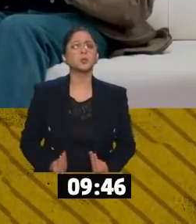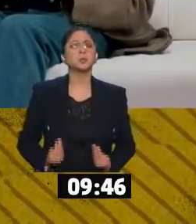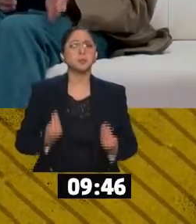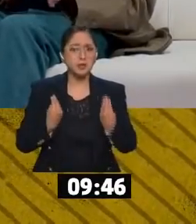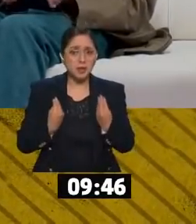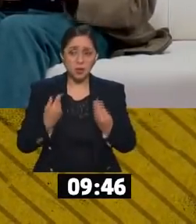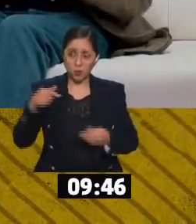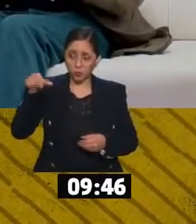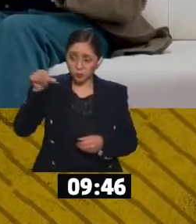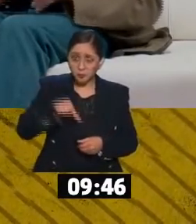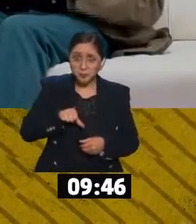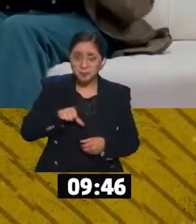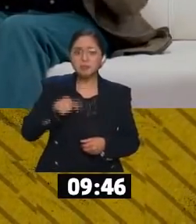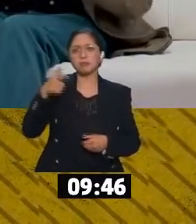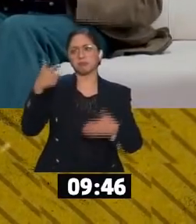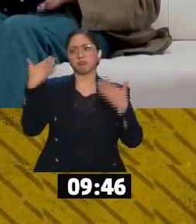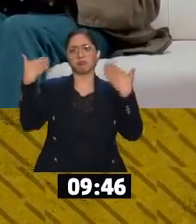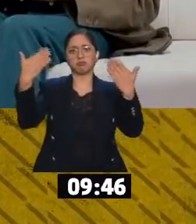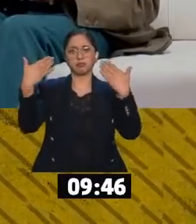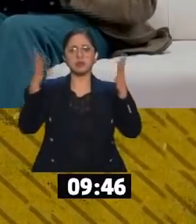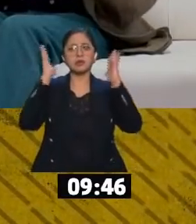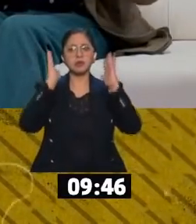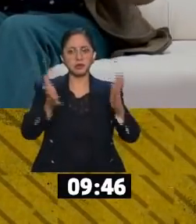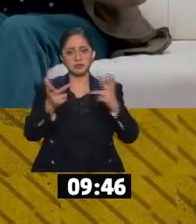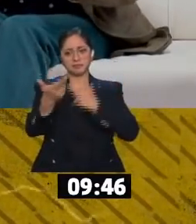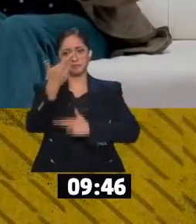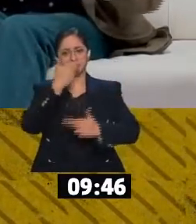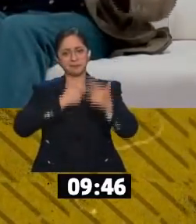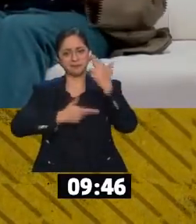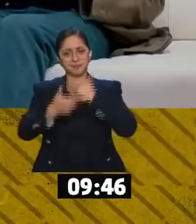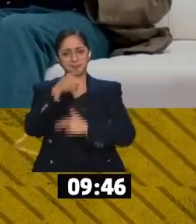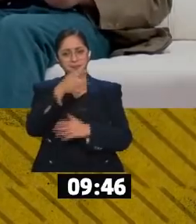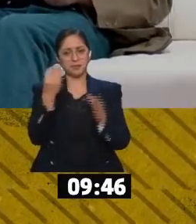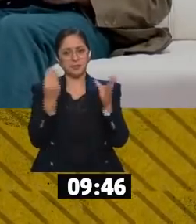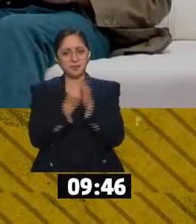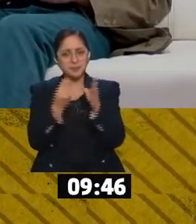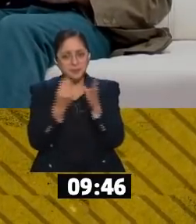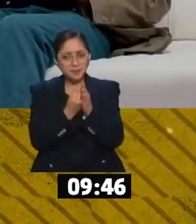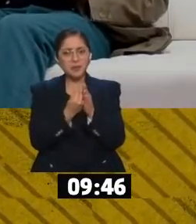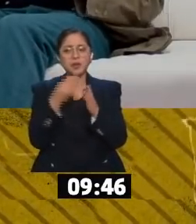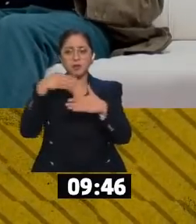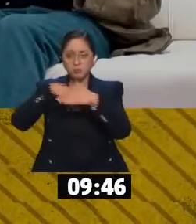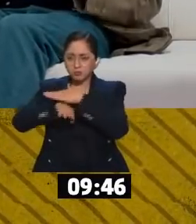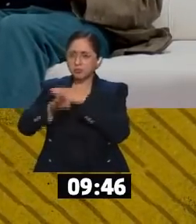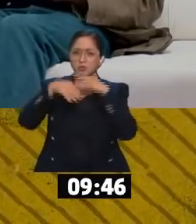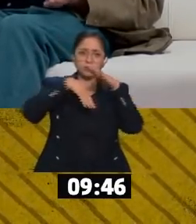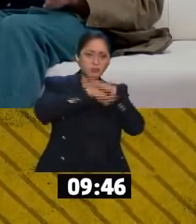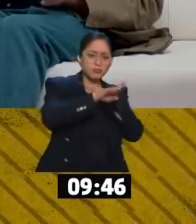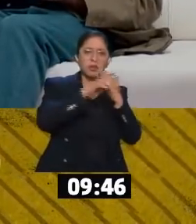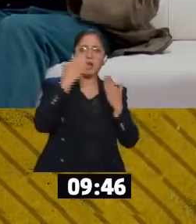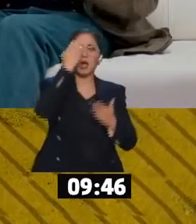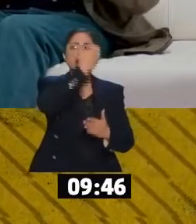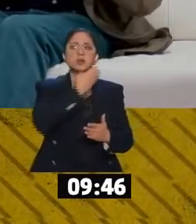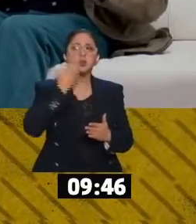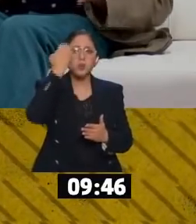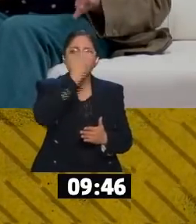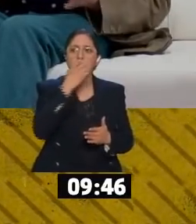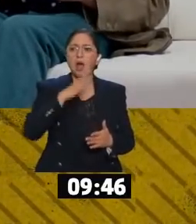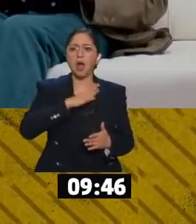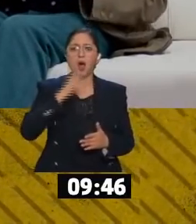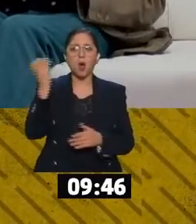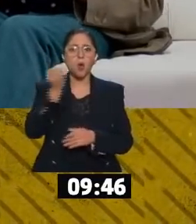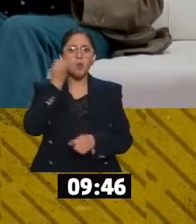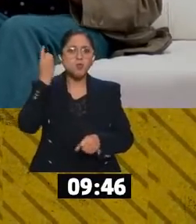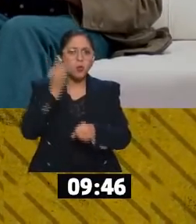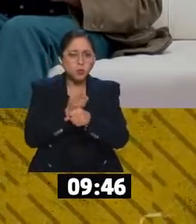celebrar hoy que regresamos a clases y que construimos ese espacio para que haya posibilidades de